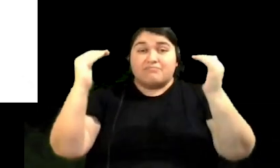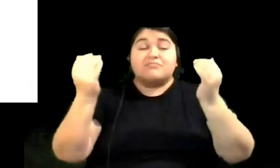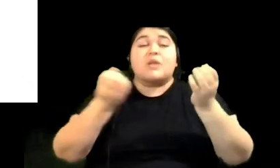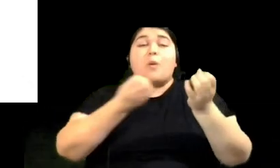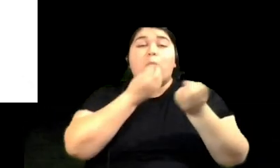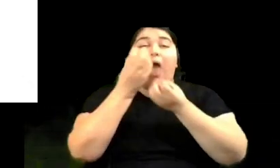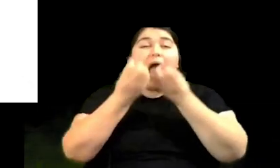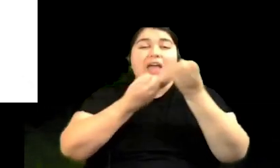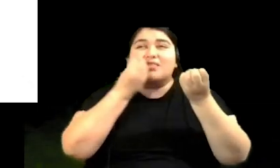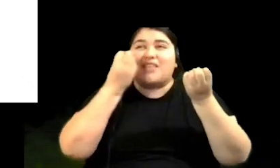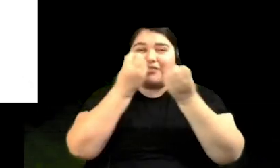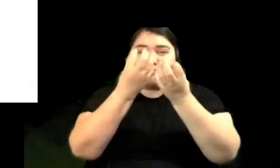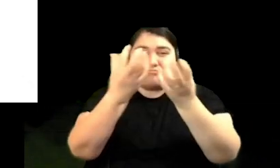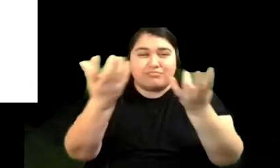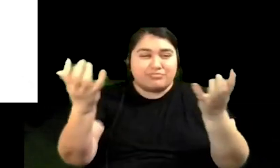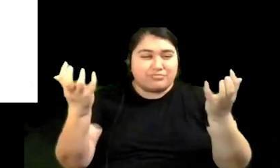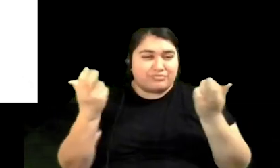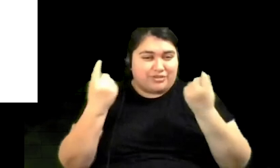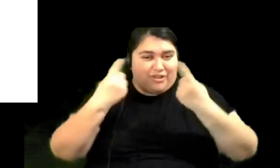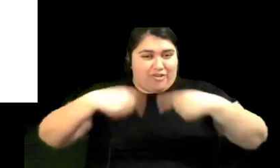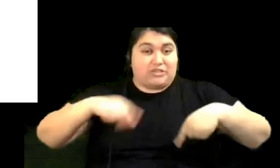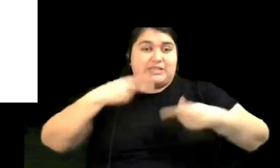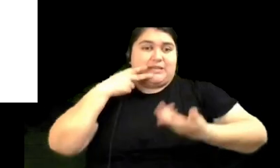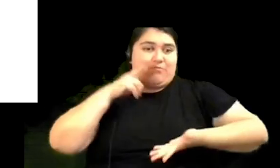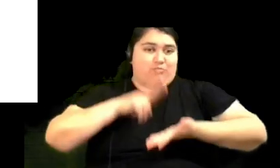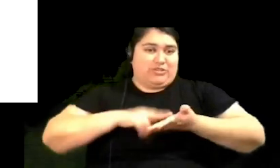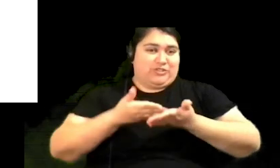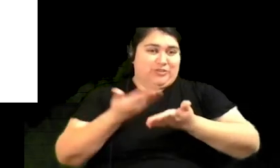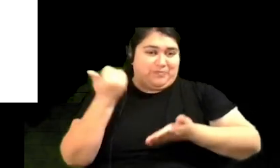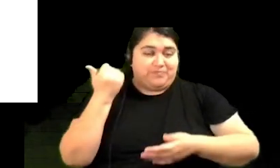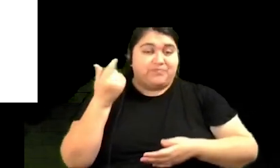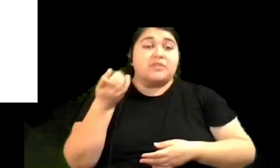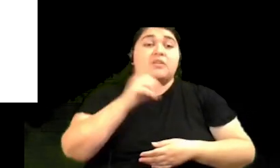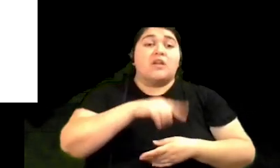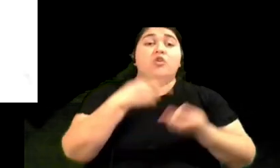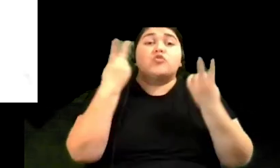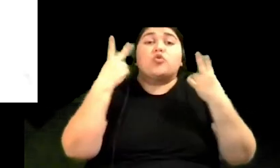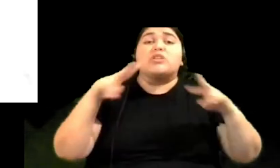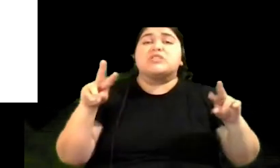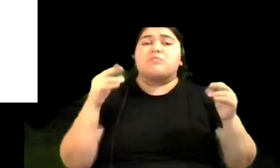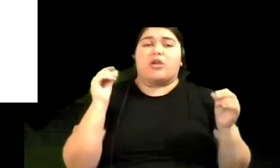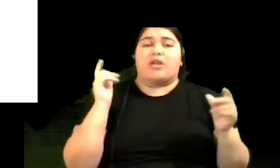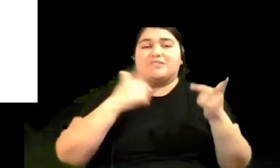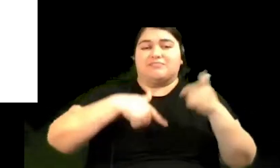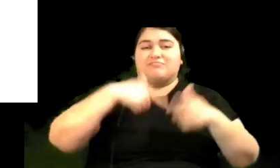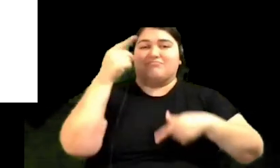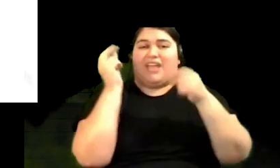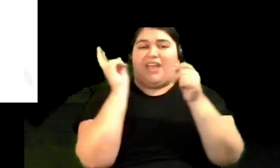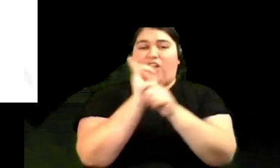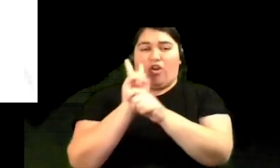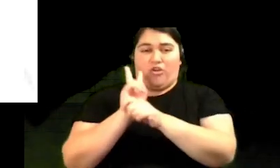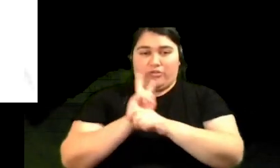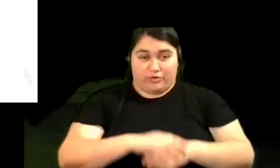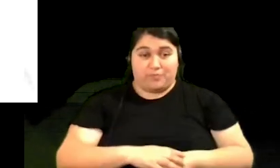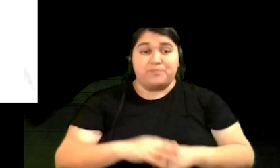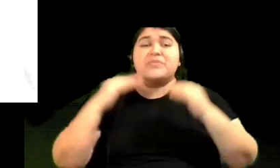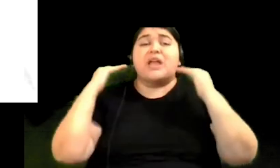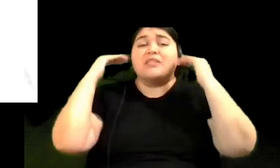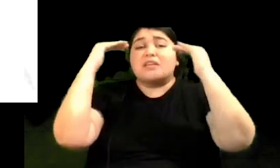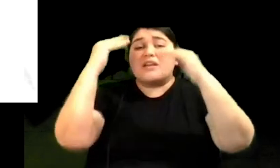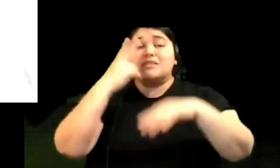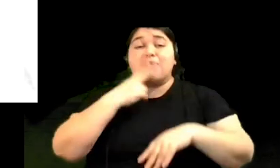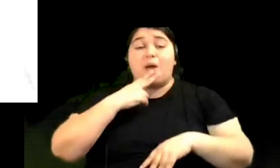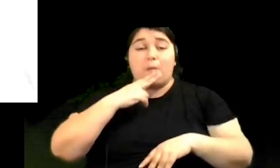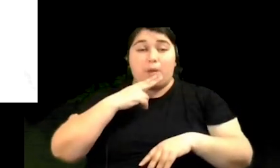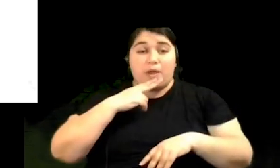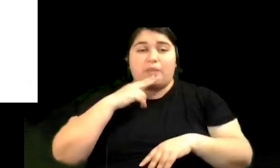edificaciones. Y el turismo es la ecotasa, ¿no? El turismo ecológico. Las terrazas verdes, como les comentaba, acá en esta